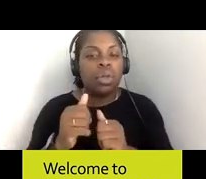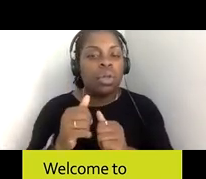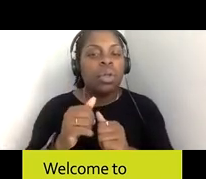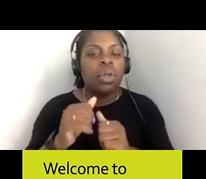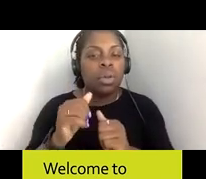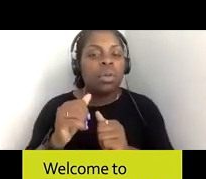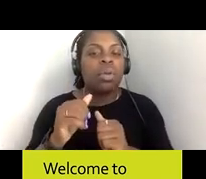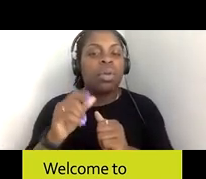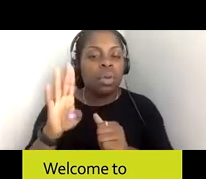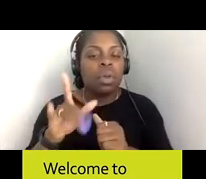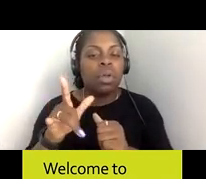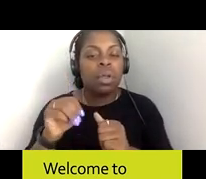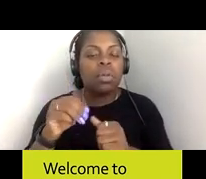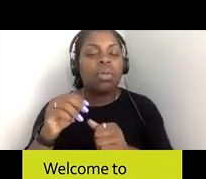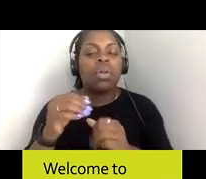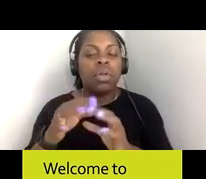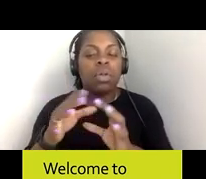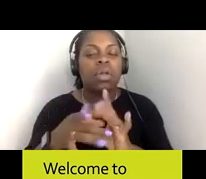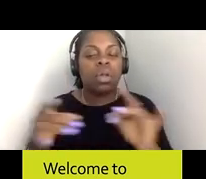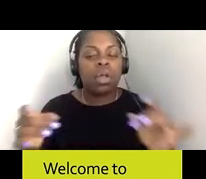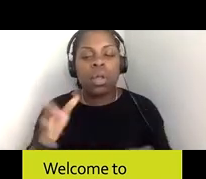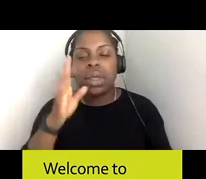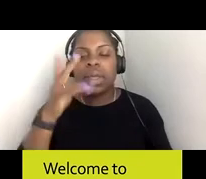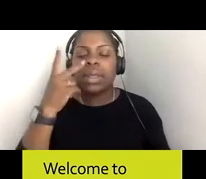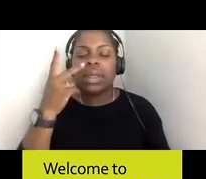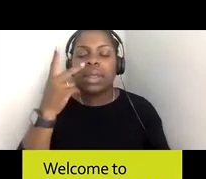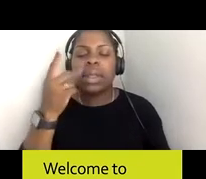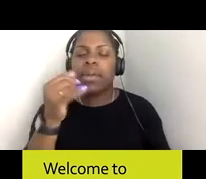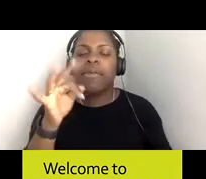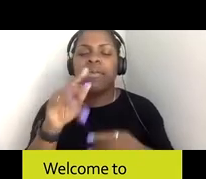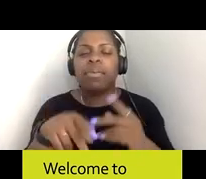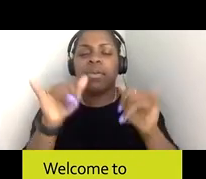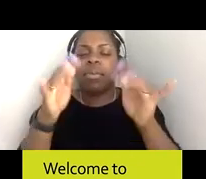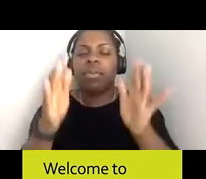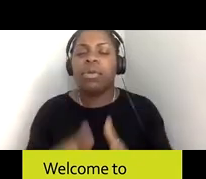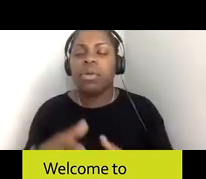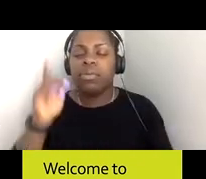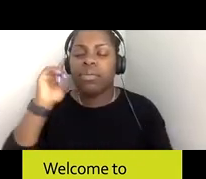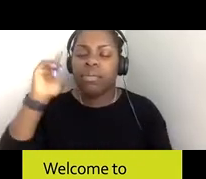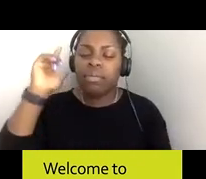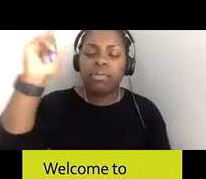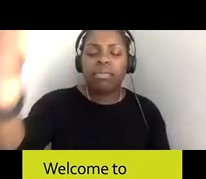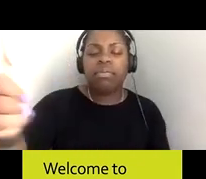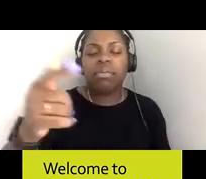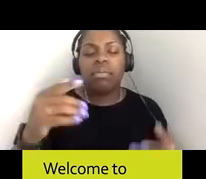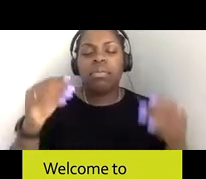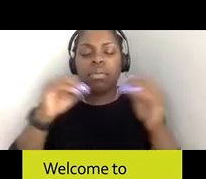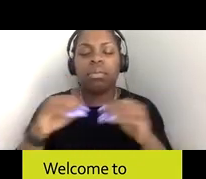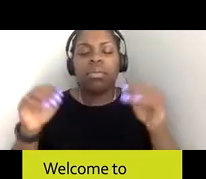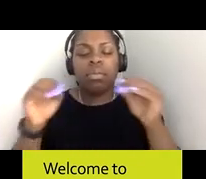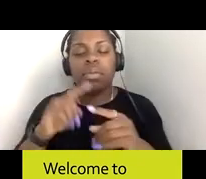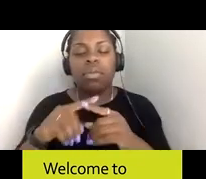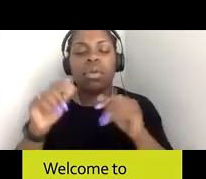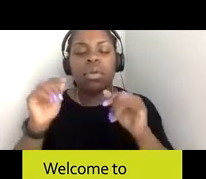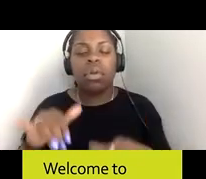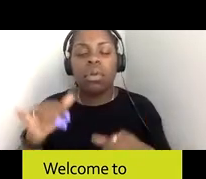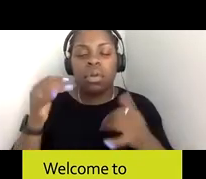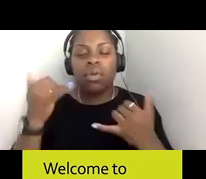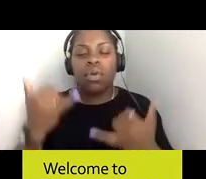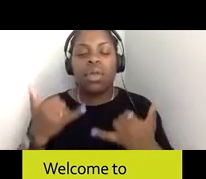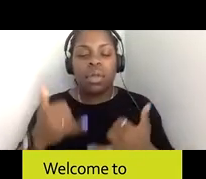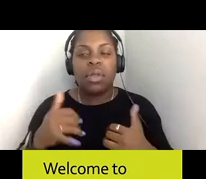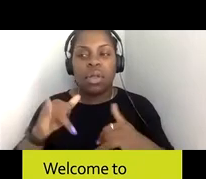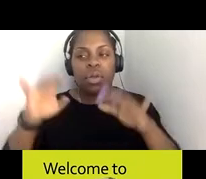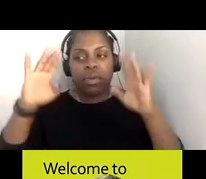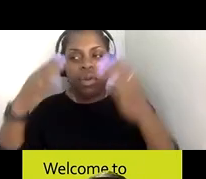de haber sido contenido cargas por los levantamientos de Las Vidas Negras Importan el último verano.